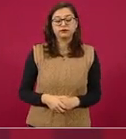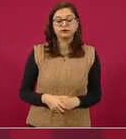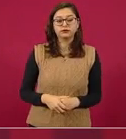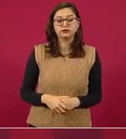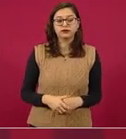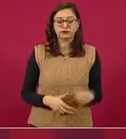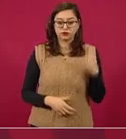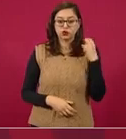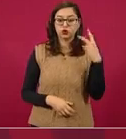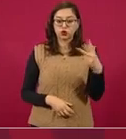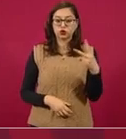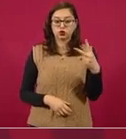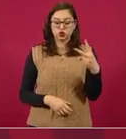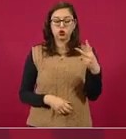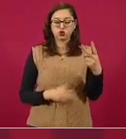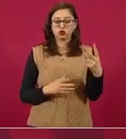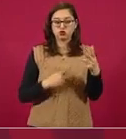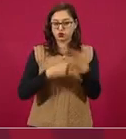Entonces son dos actos.